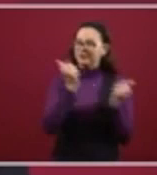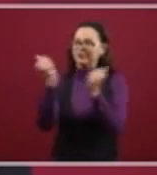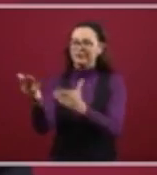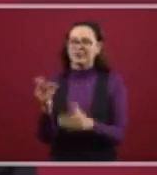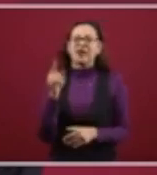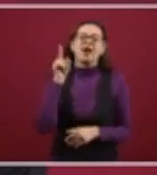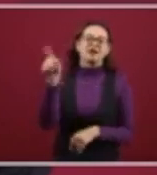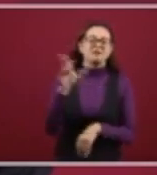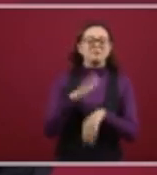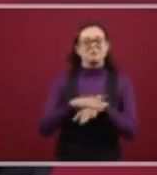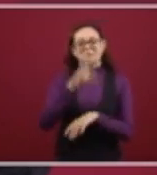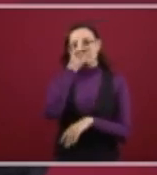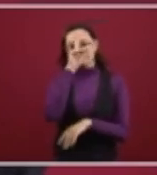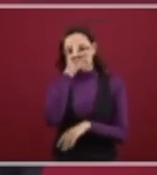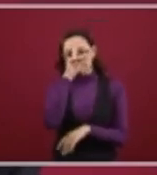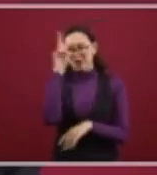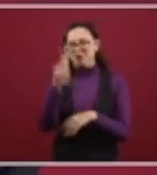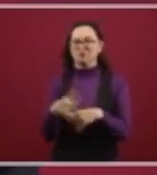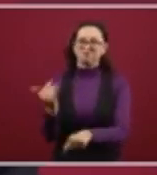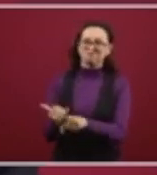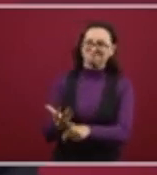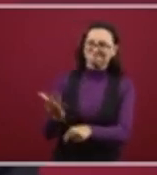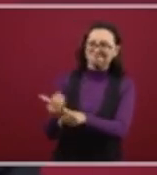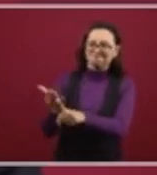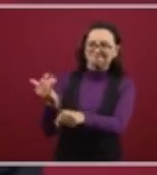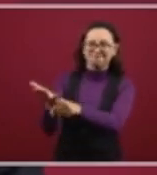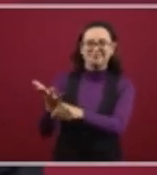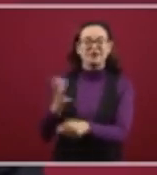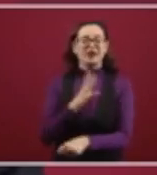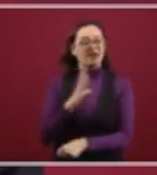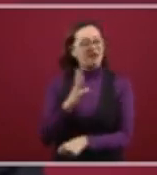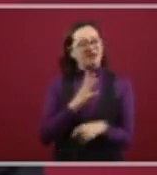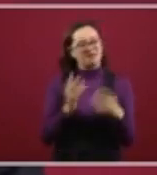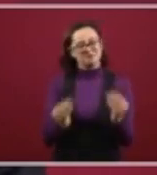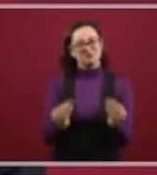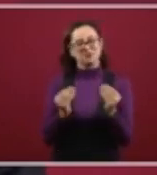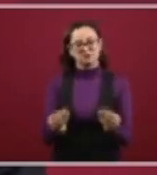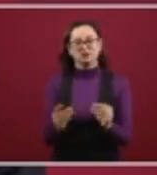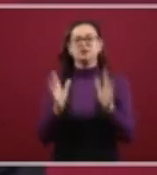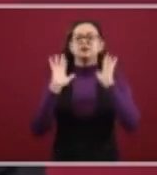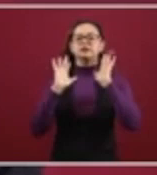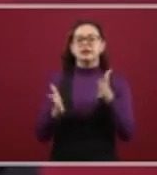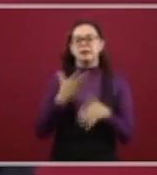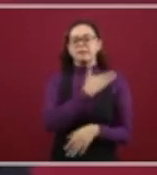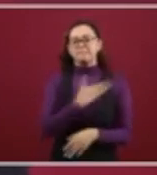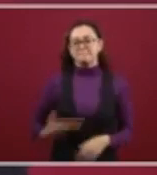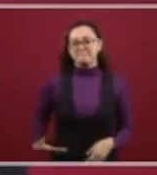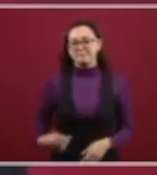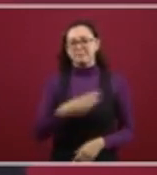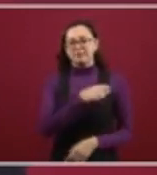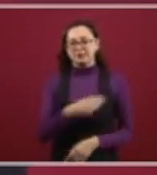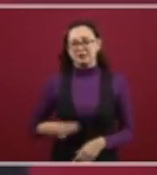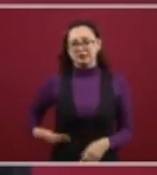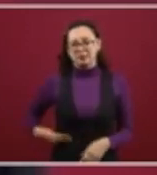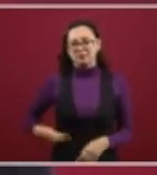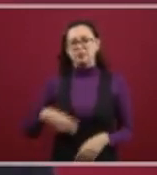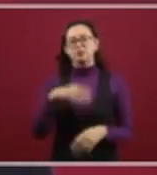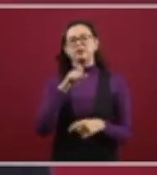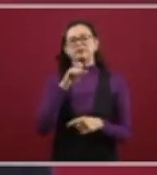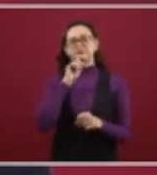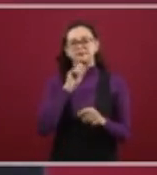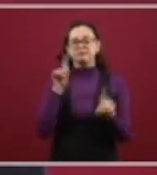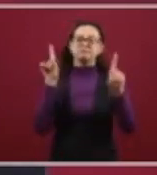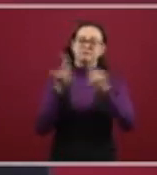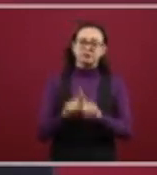mucho más obstáculos. Nos hemos reunido con los presidentes municipales, nos hemos reunido con